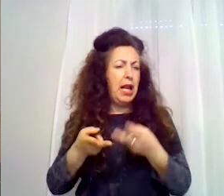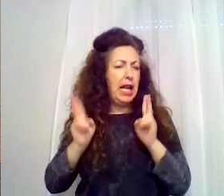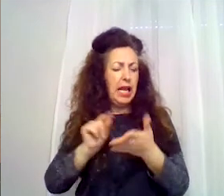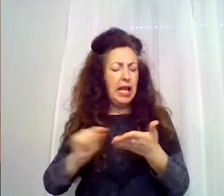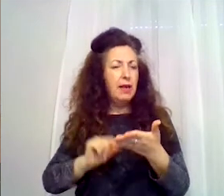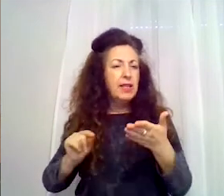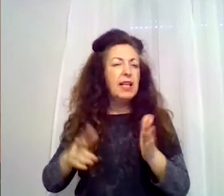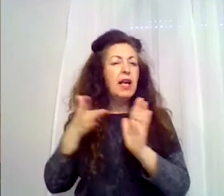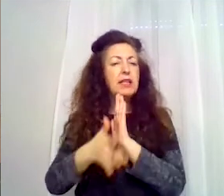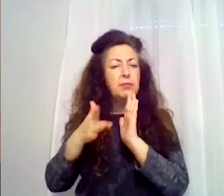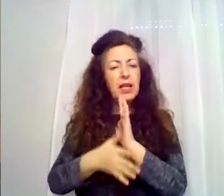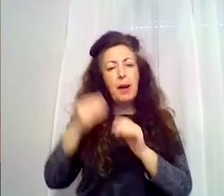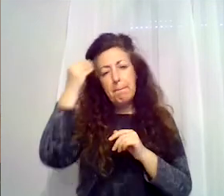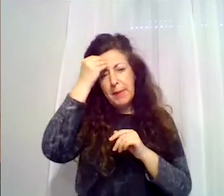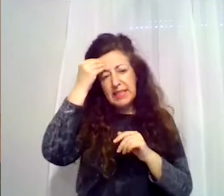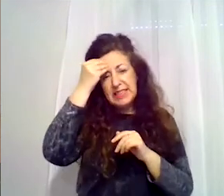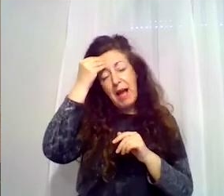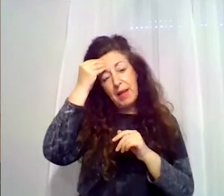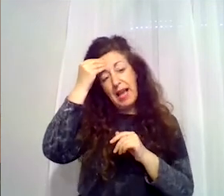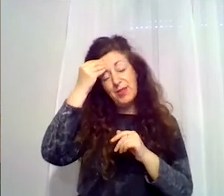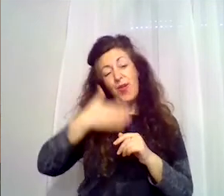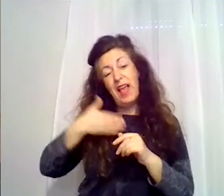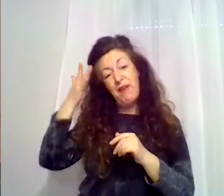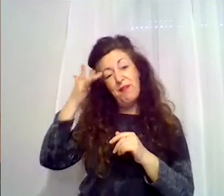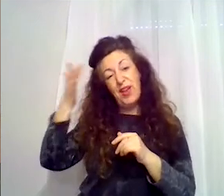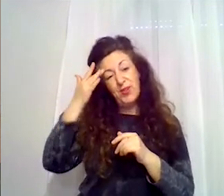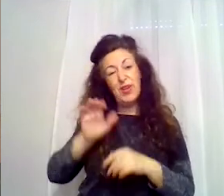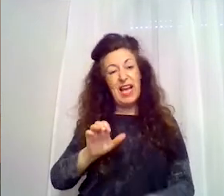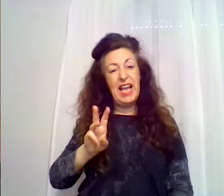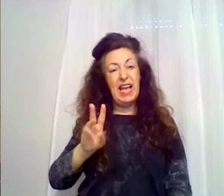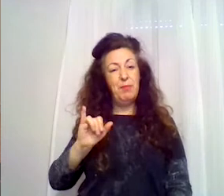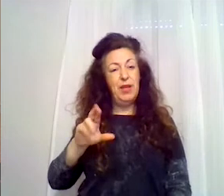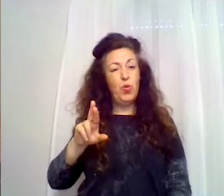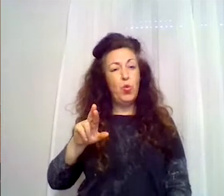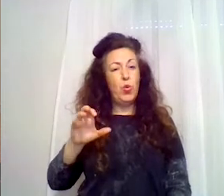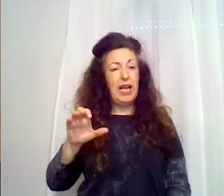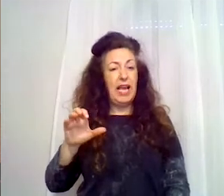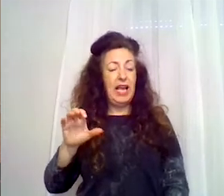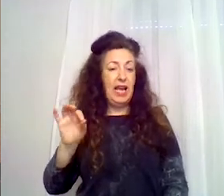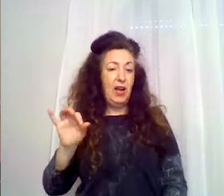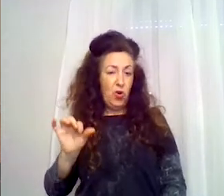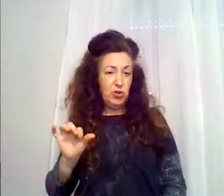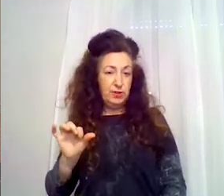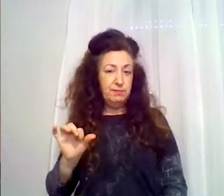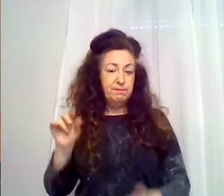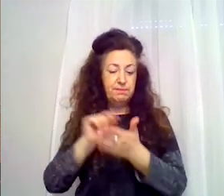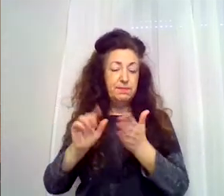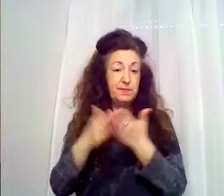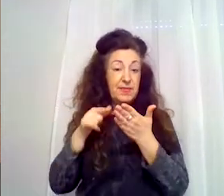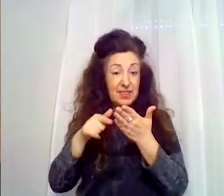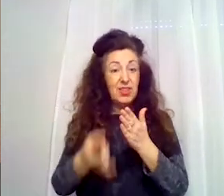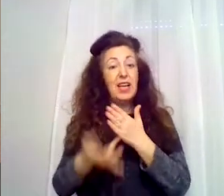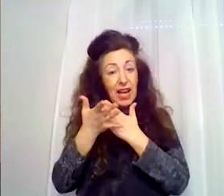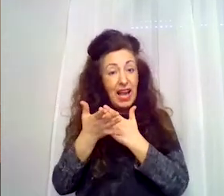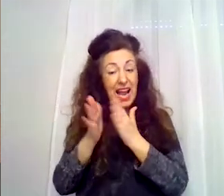emparentándose con un grupo que existía sobre todo en Francia, que son, lo he mencionado, los libertinos. Los libertinos tenían